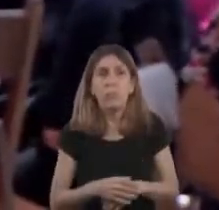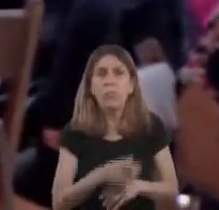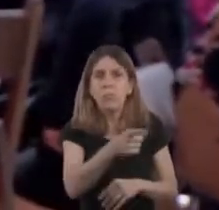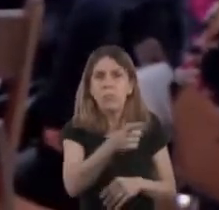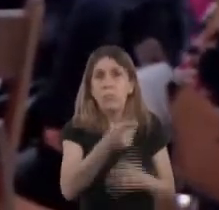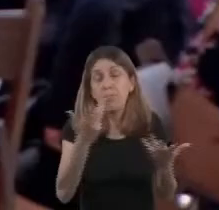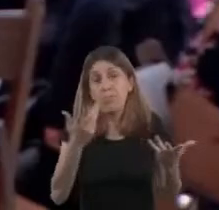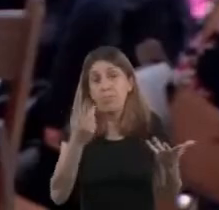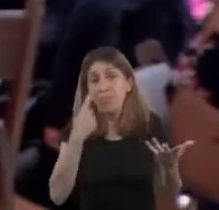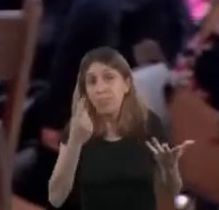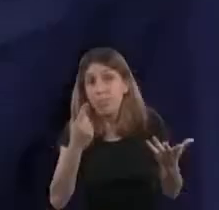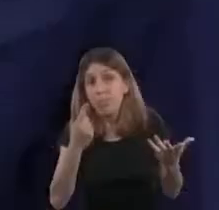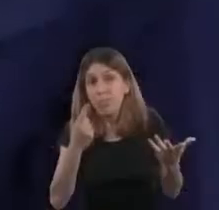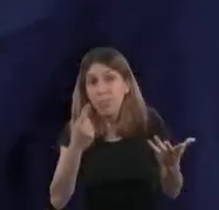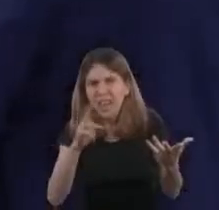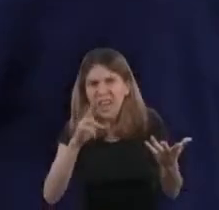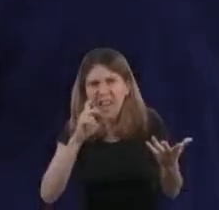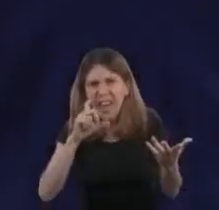objetivamente,